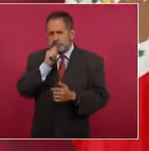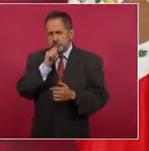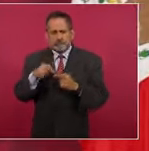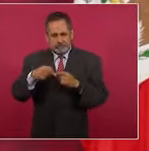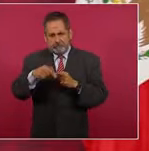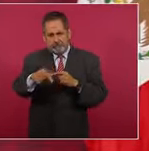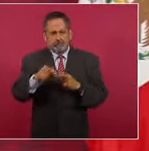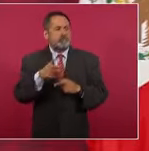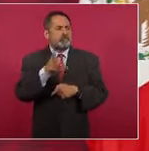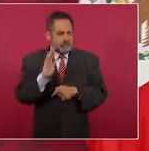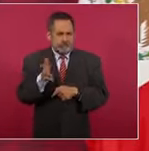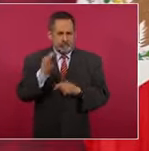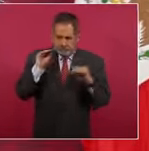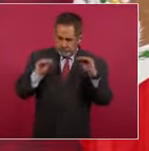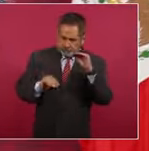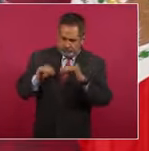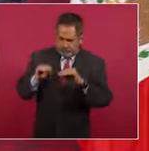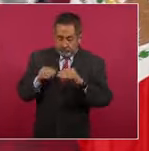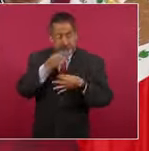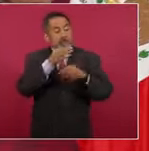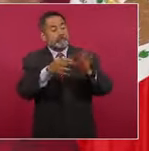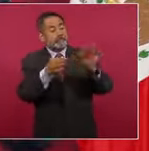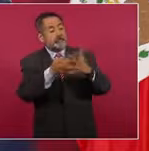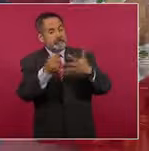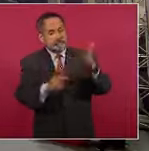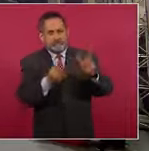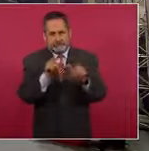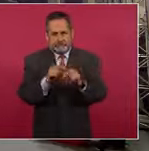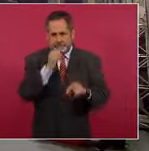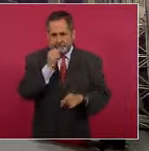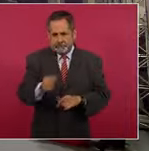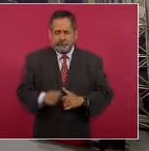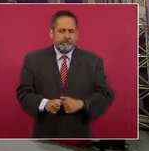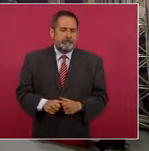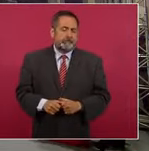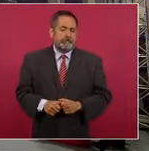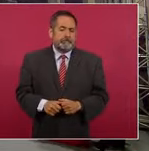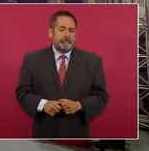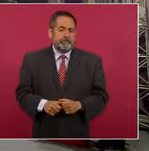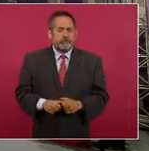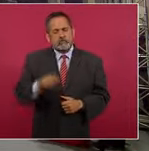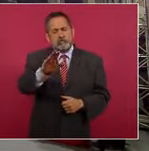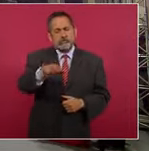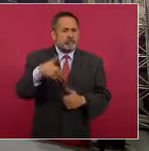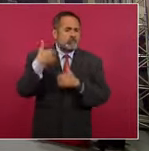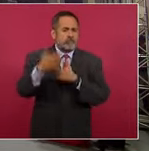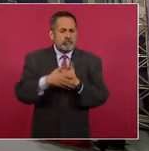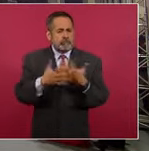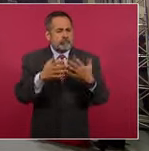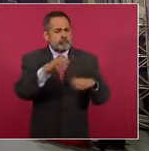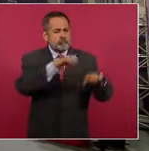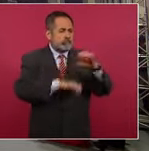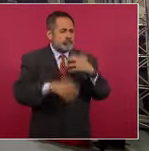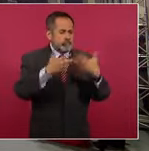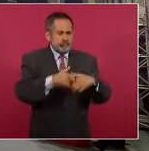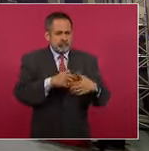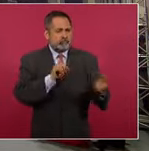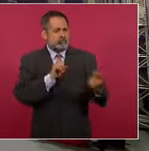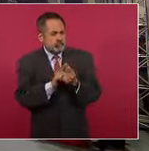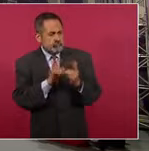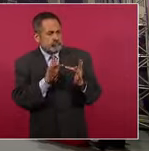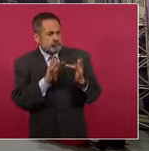ese proyecto, pero no puedo adelantar más. Presidente, ¿habría una invitación al diálogo con estas empresas como ha ocurrido con